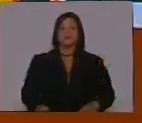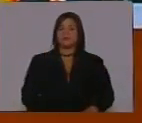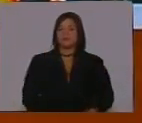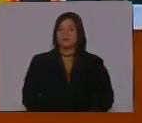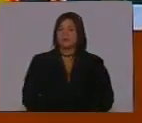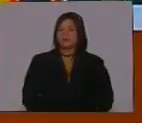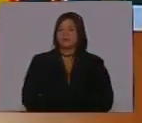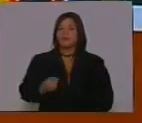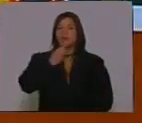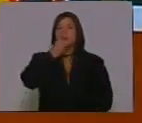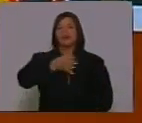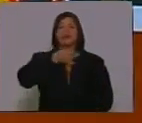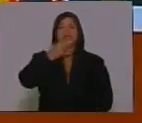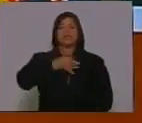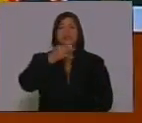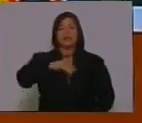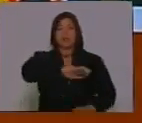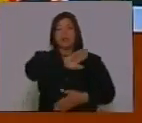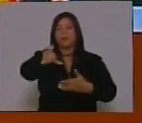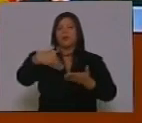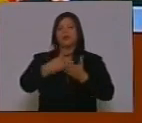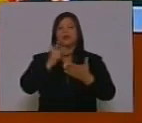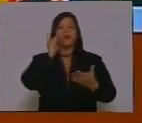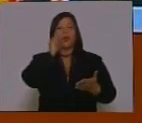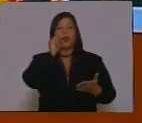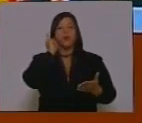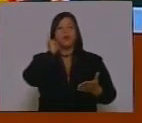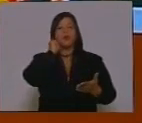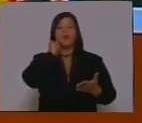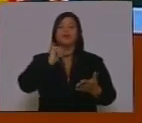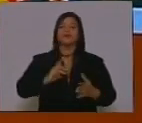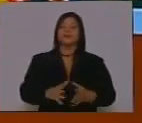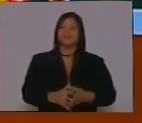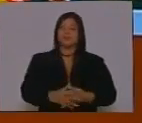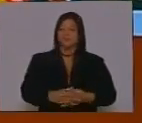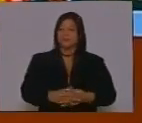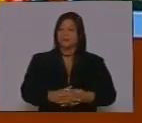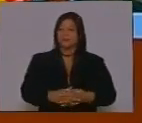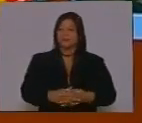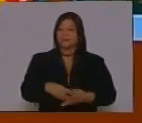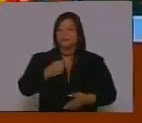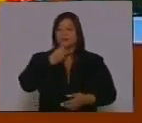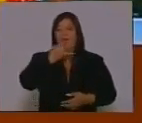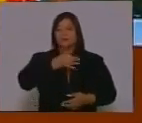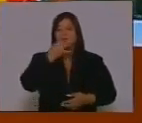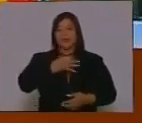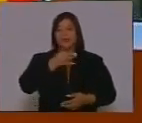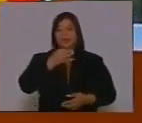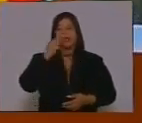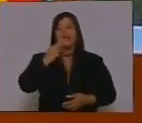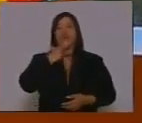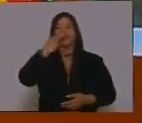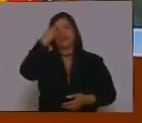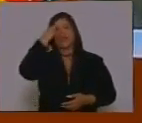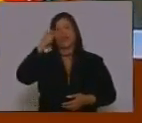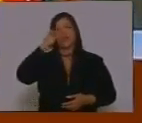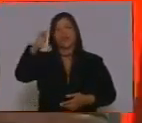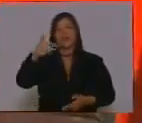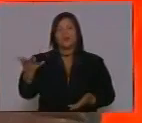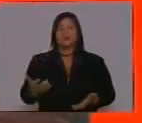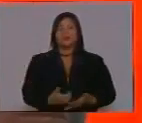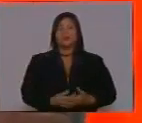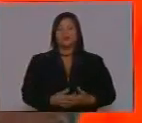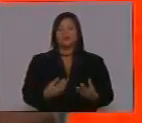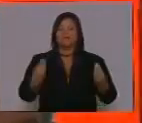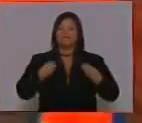Bueno, buenas tardes para todas, para todos. Buenas tardes al pueblo de Los Teques, al